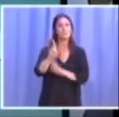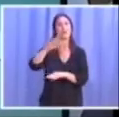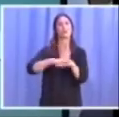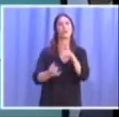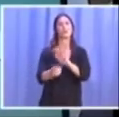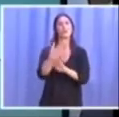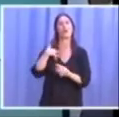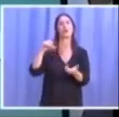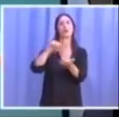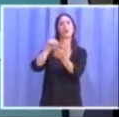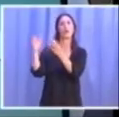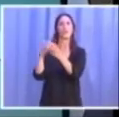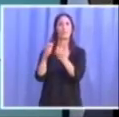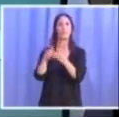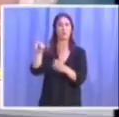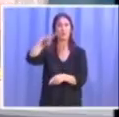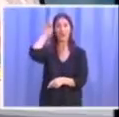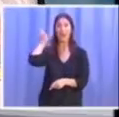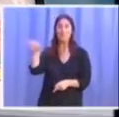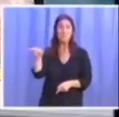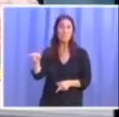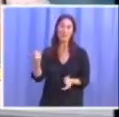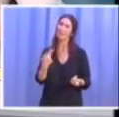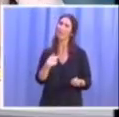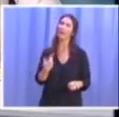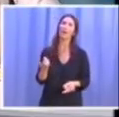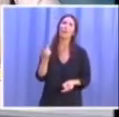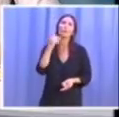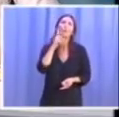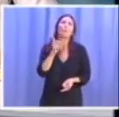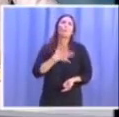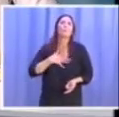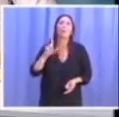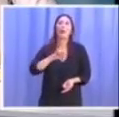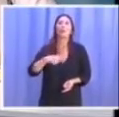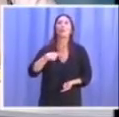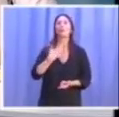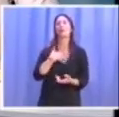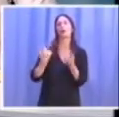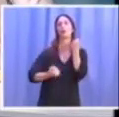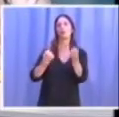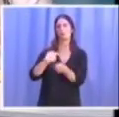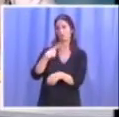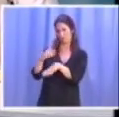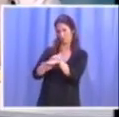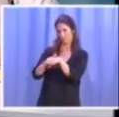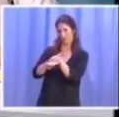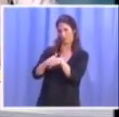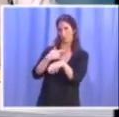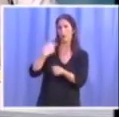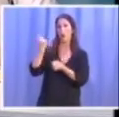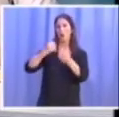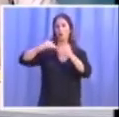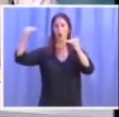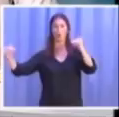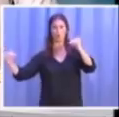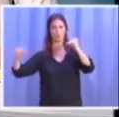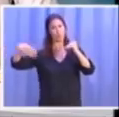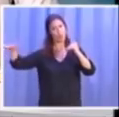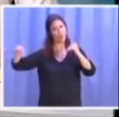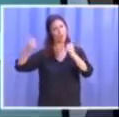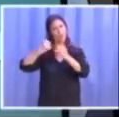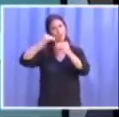moderna. Viene a decir el señor Cambril que es que nosotros no queremos arreglar, que queremos coches, perdón, le he dicho que va a haber aparcamientos disuasorios, que va